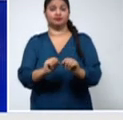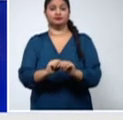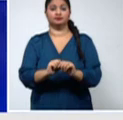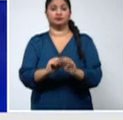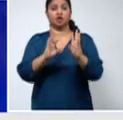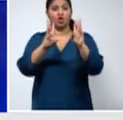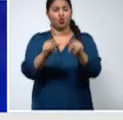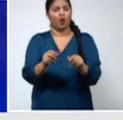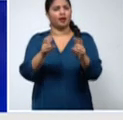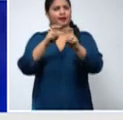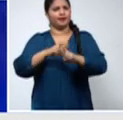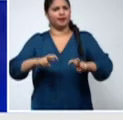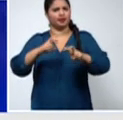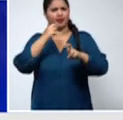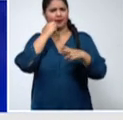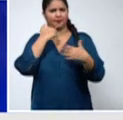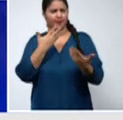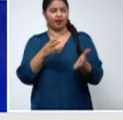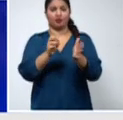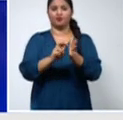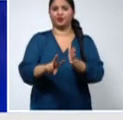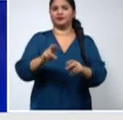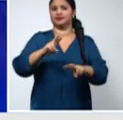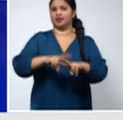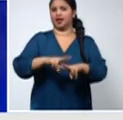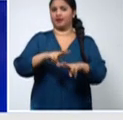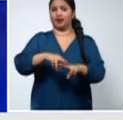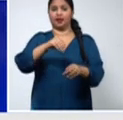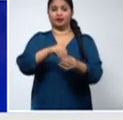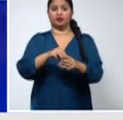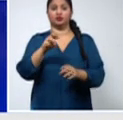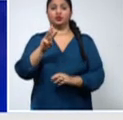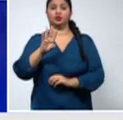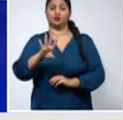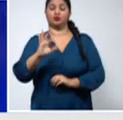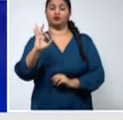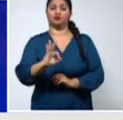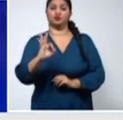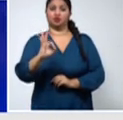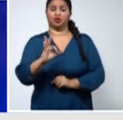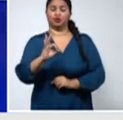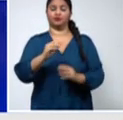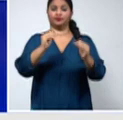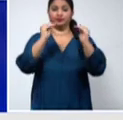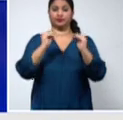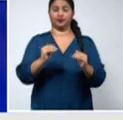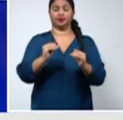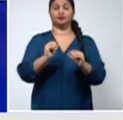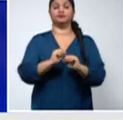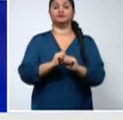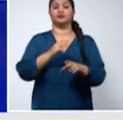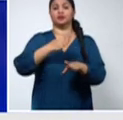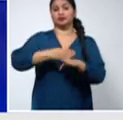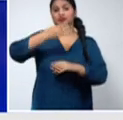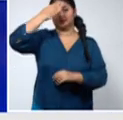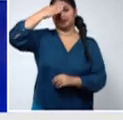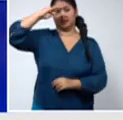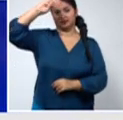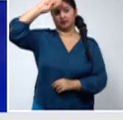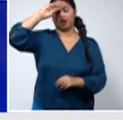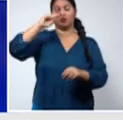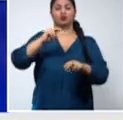un 34%, le sigue Santiago con un 12%, Holguín,